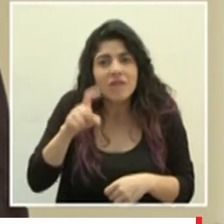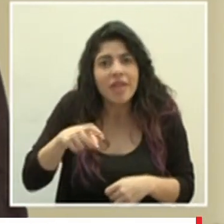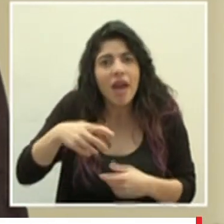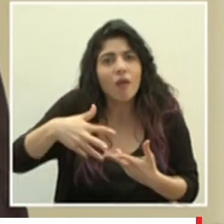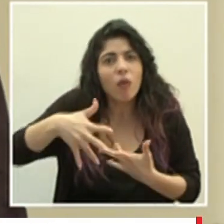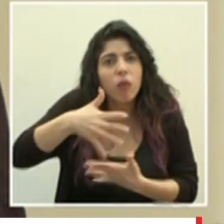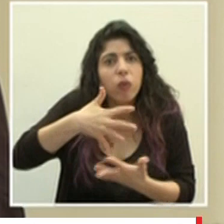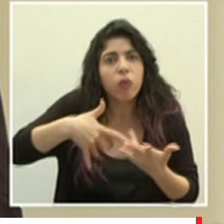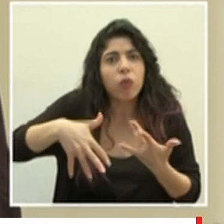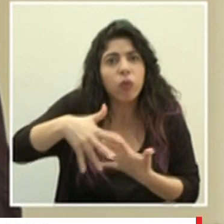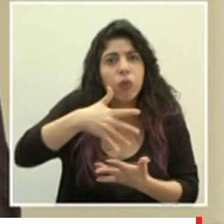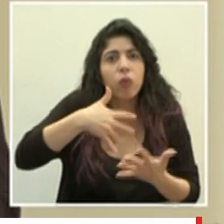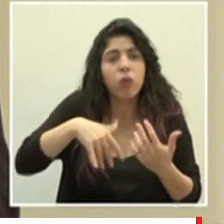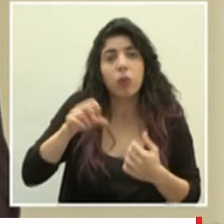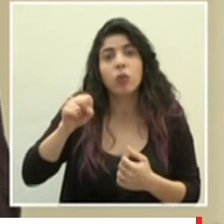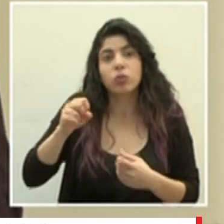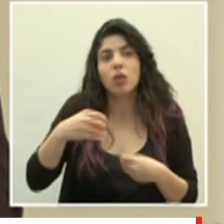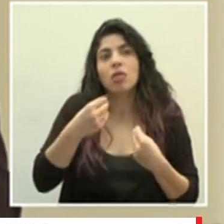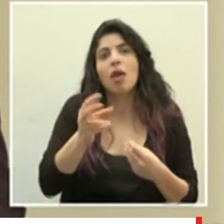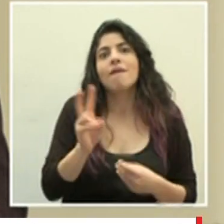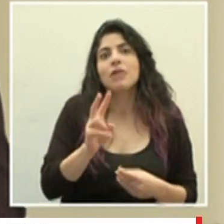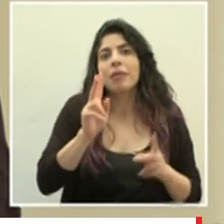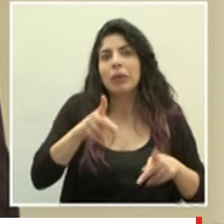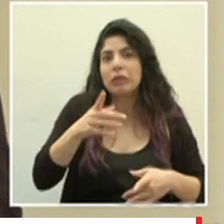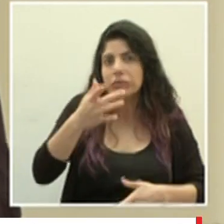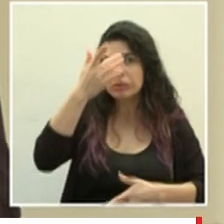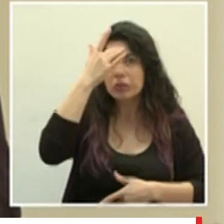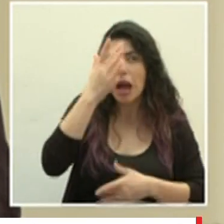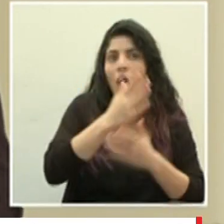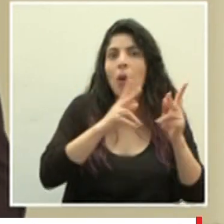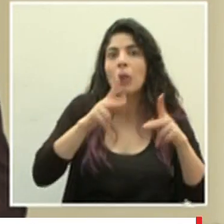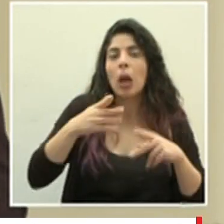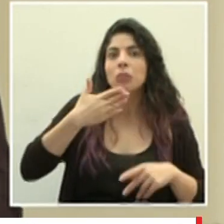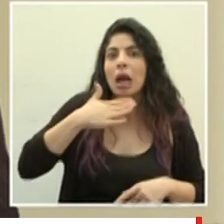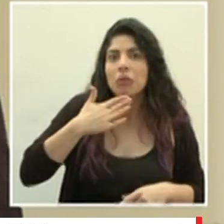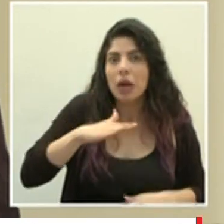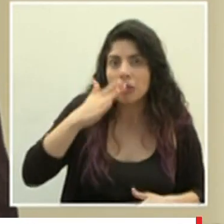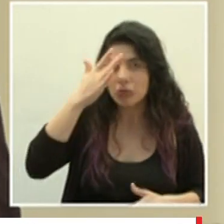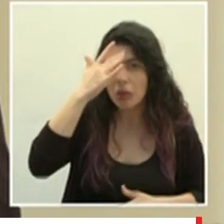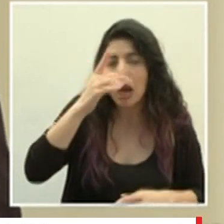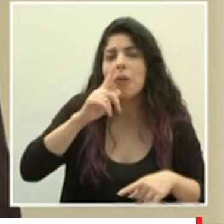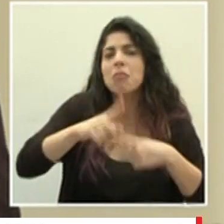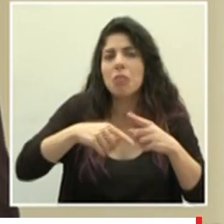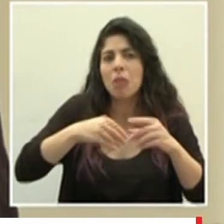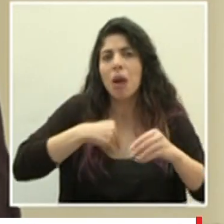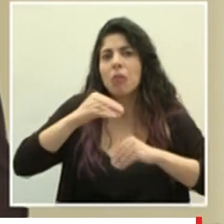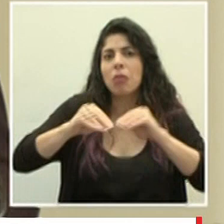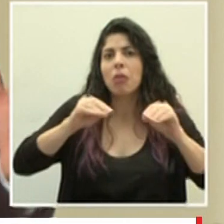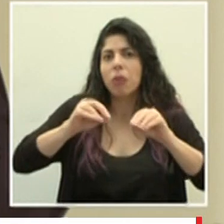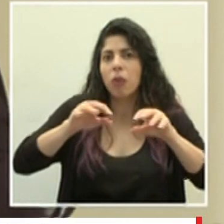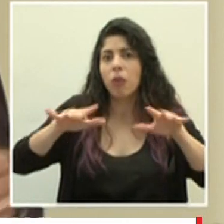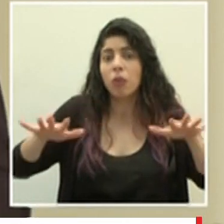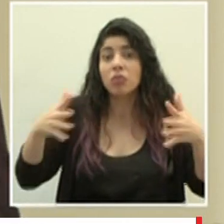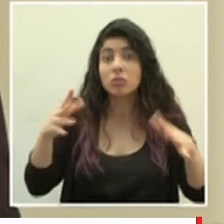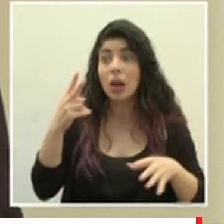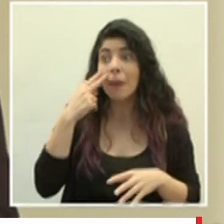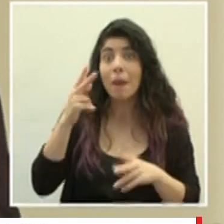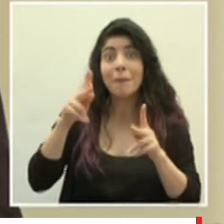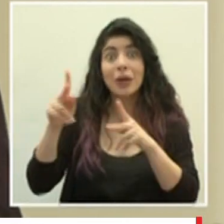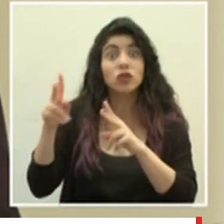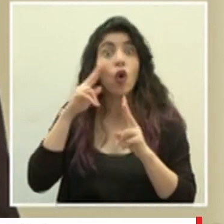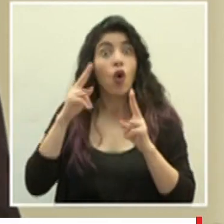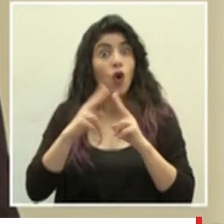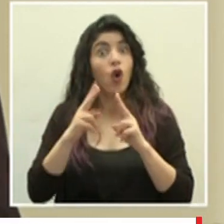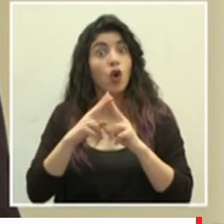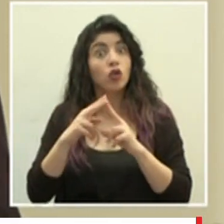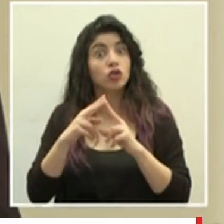él, que sí infecta a las personas, que algunas personas se complican y que va a haber transmisiones, y hemos visto personas muy conocidas que se